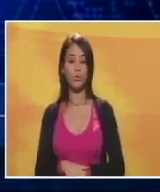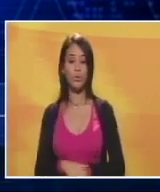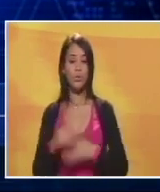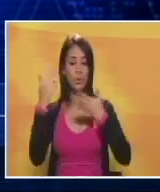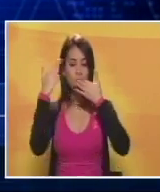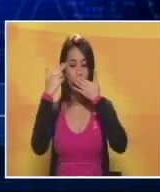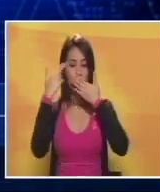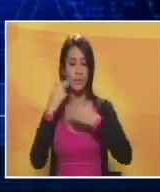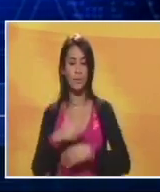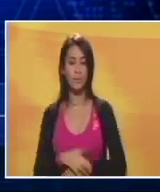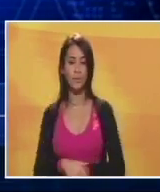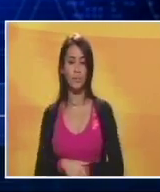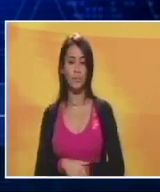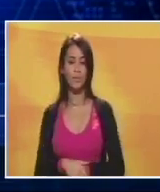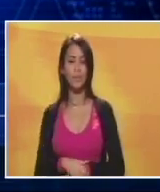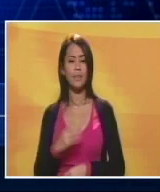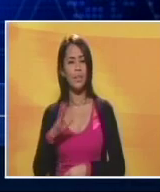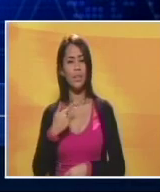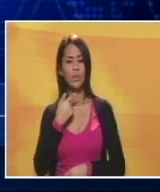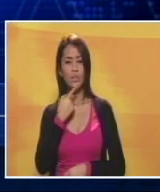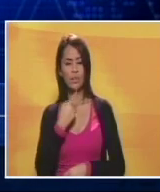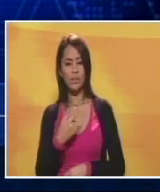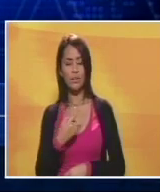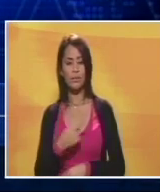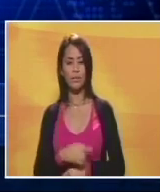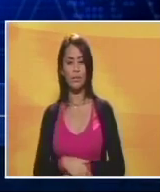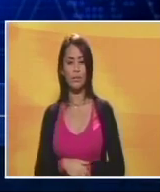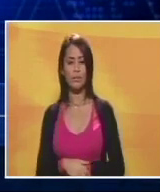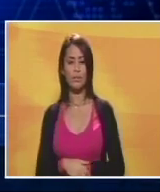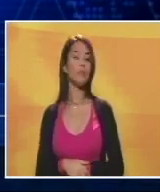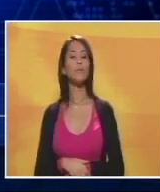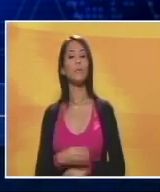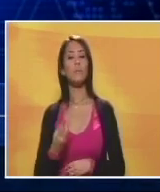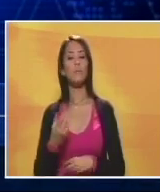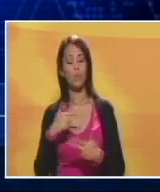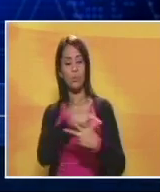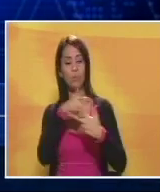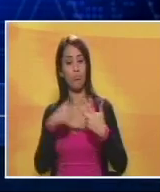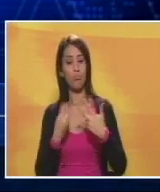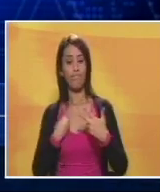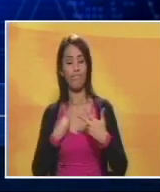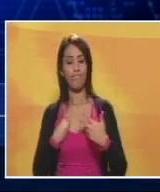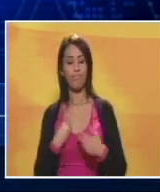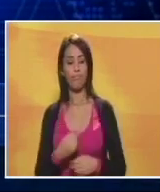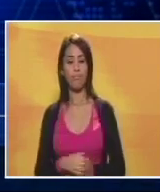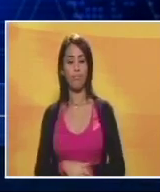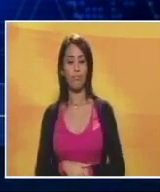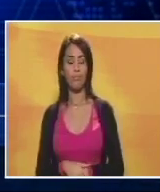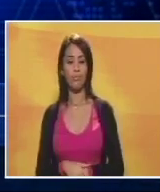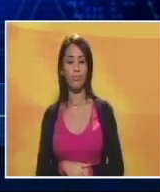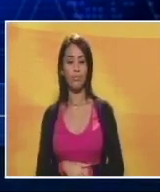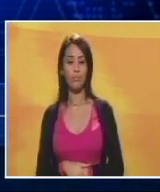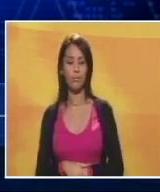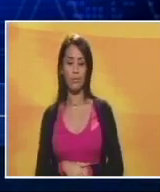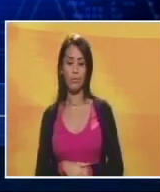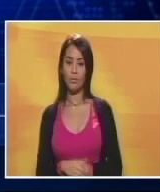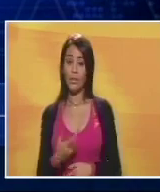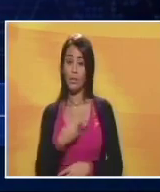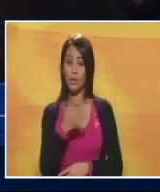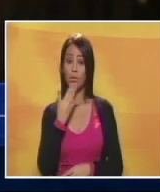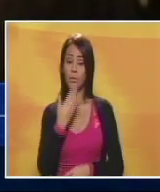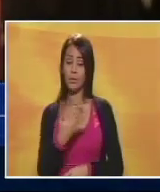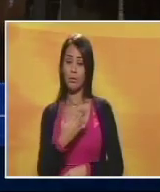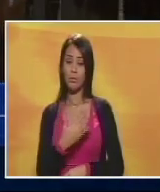los 3 detenidos que ellos piden por nuestras 3 vidas, es lo que ellos